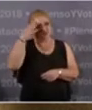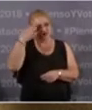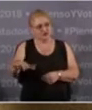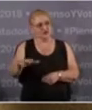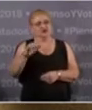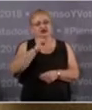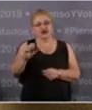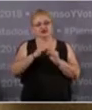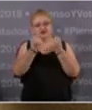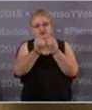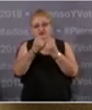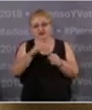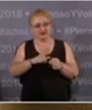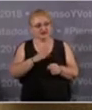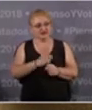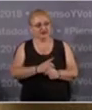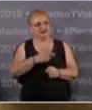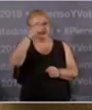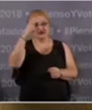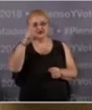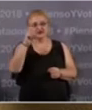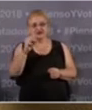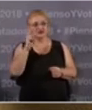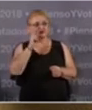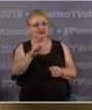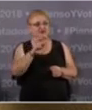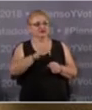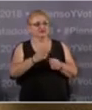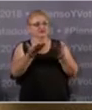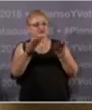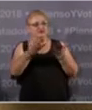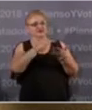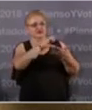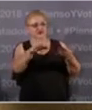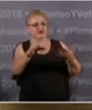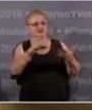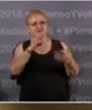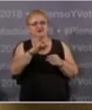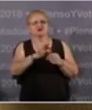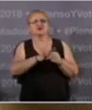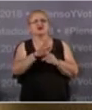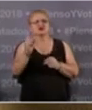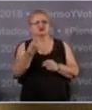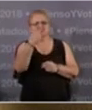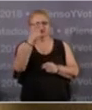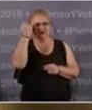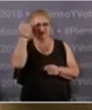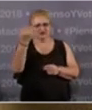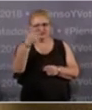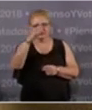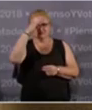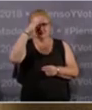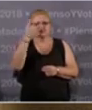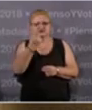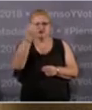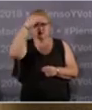mexicana, pues no ameritó un espacio específico en la plataforma electoral del partido. ¿Cuál es su opinión al respecto? Pues que